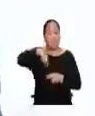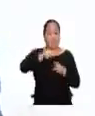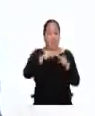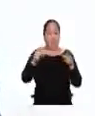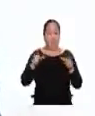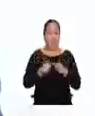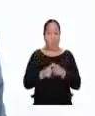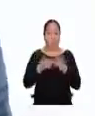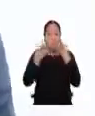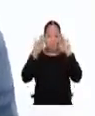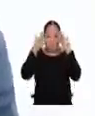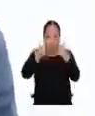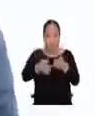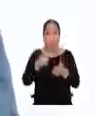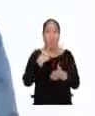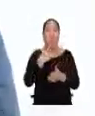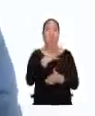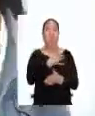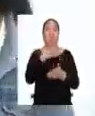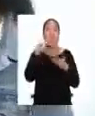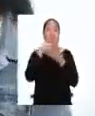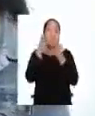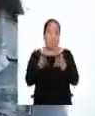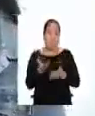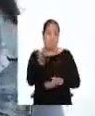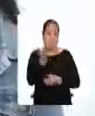espacio dirigido a estudiantes de cuarto de secundaria.